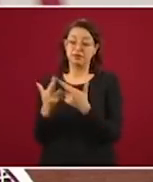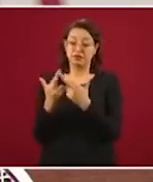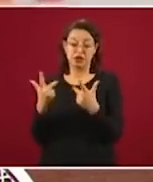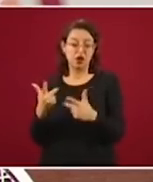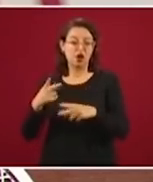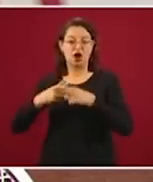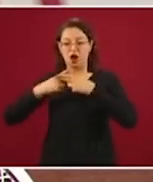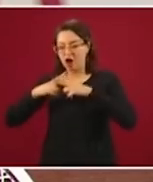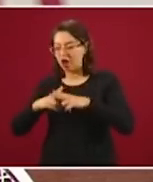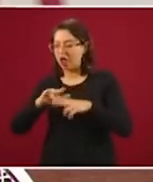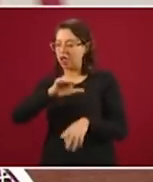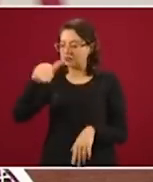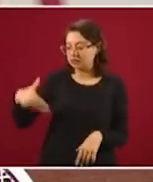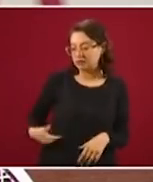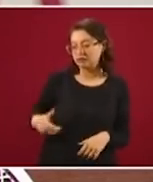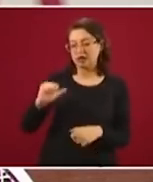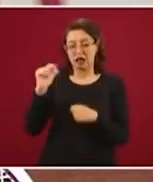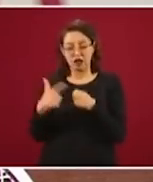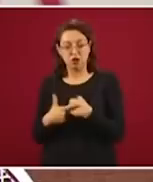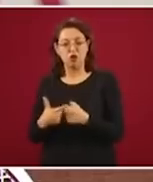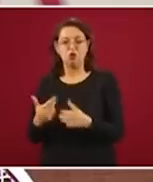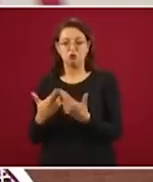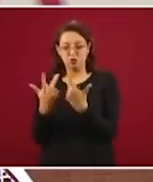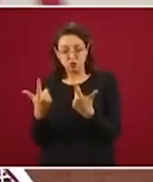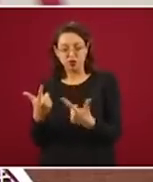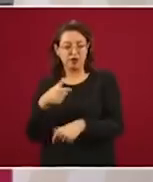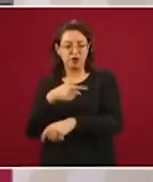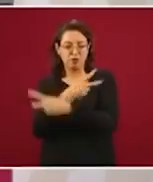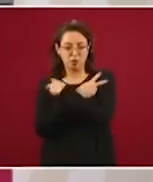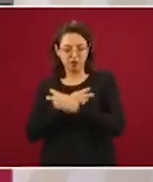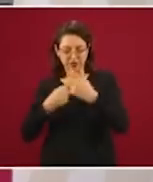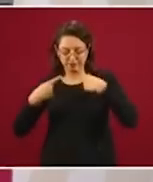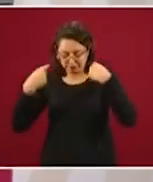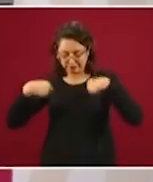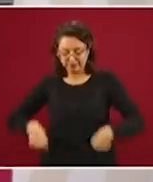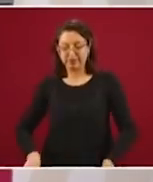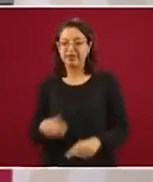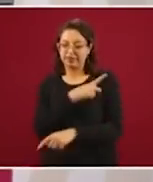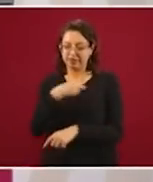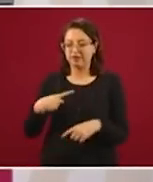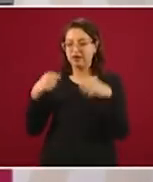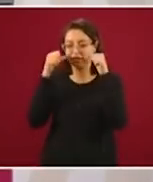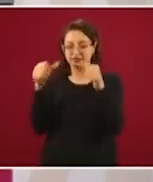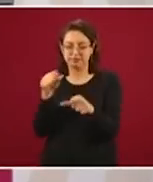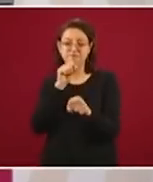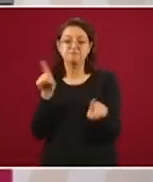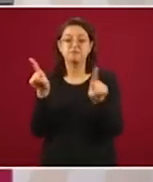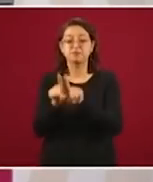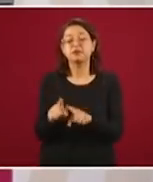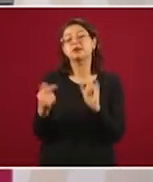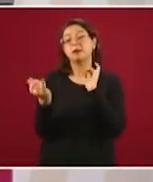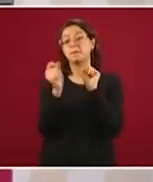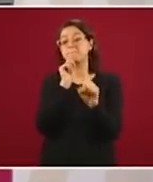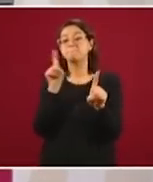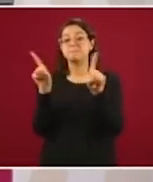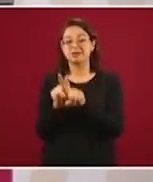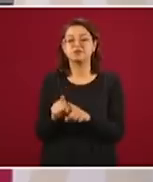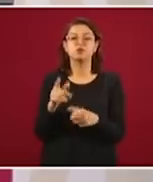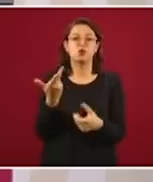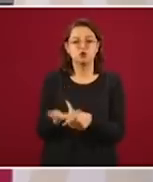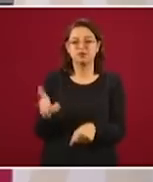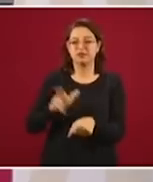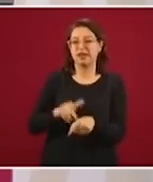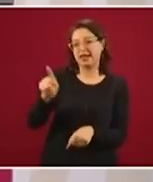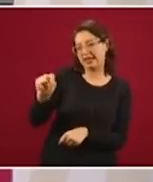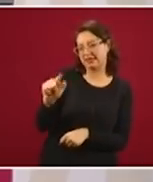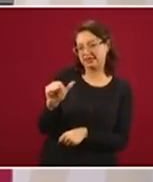por accidentes y demás. Incluso estamos viendo cómo hacer para que algunos de los hospitales, por ejemplo el de Tlaxiaco, que ya